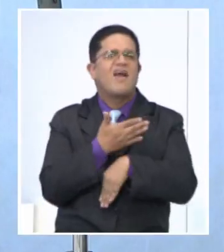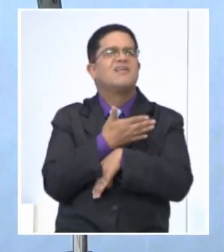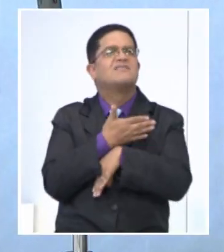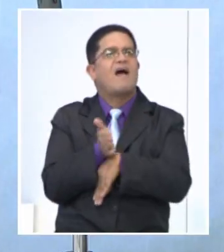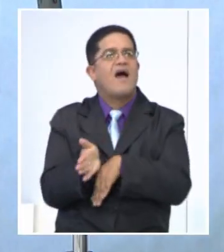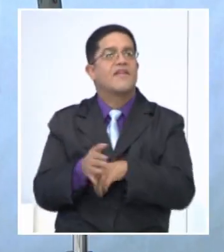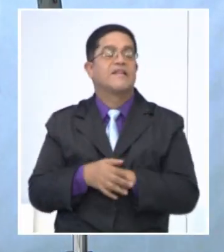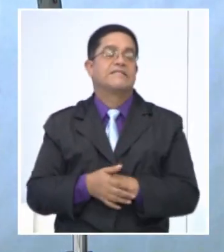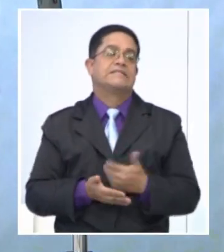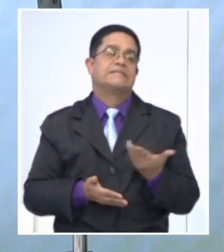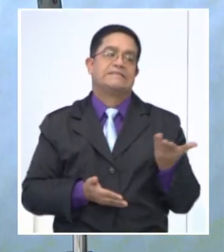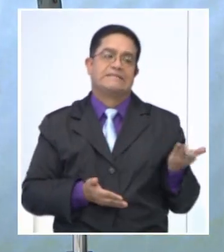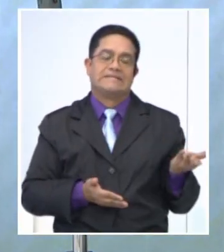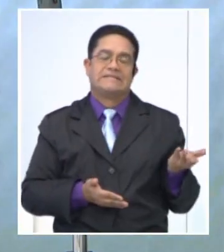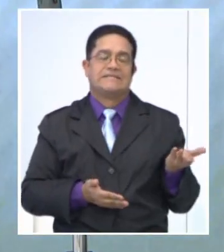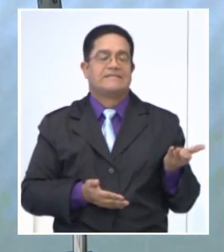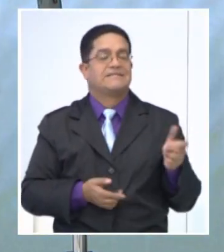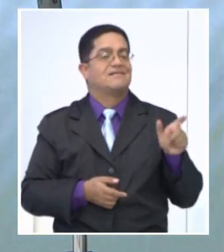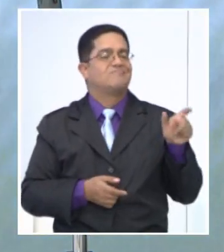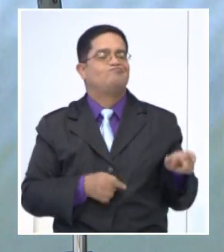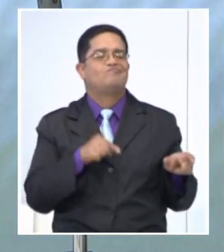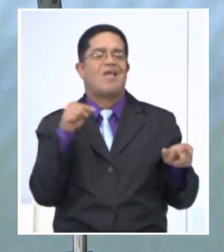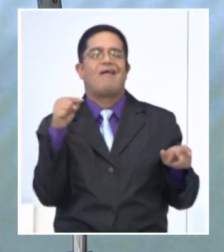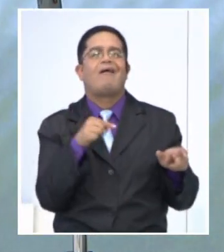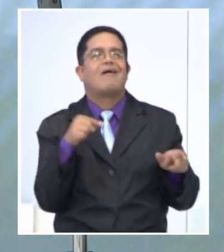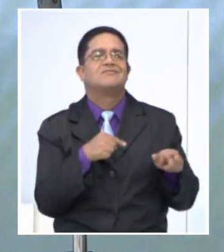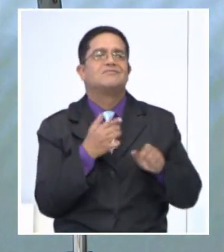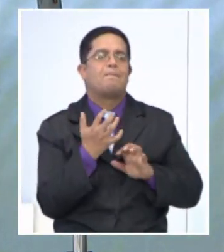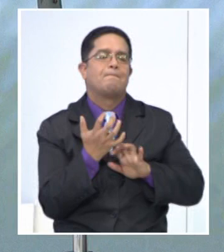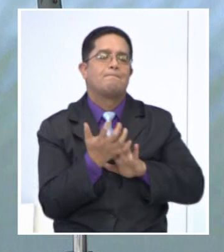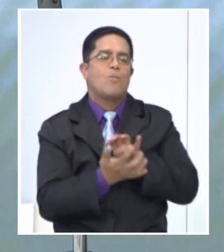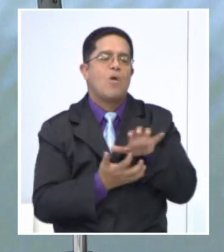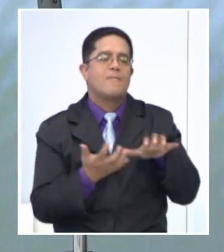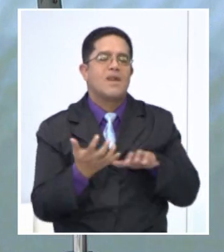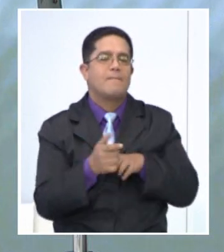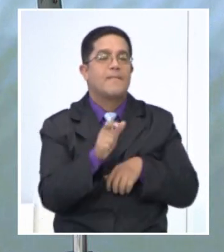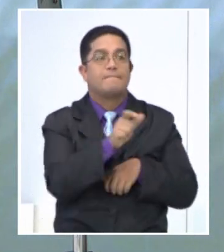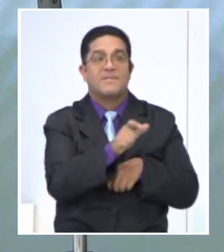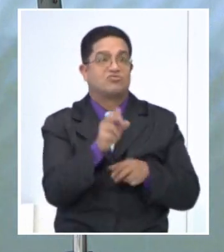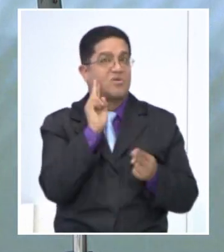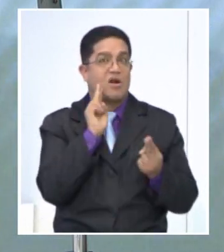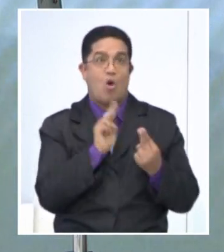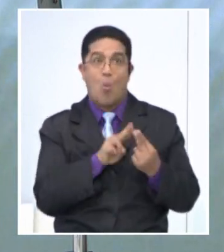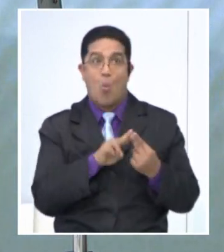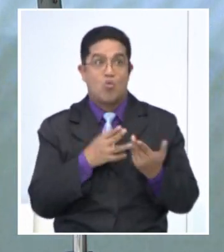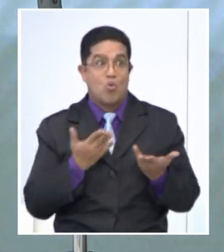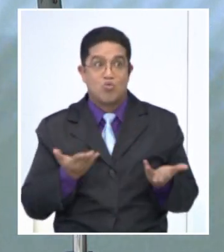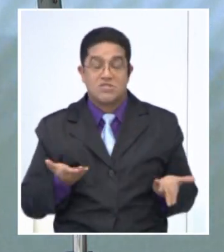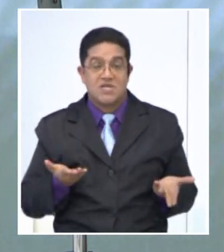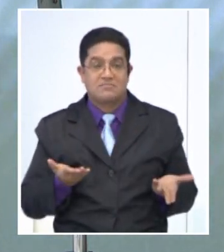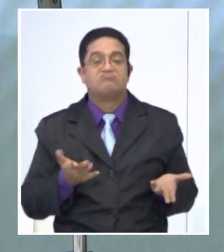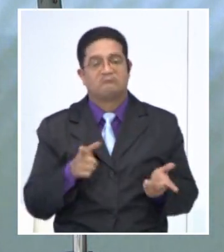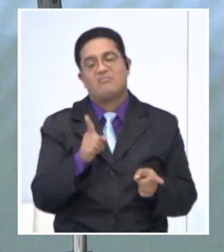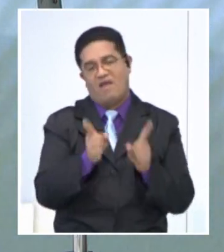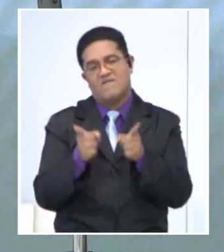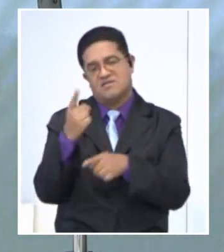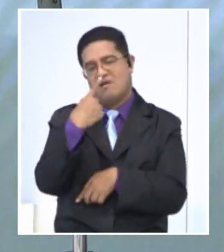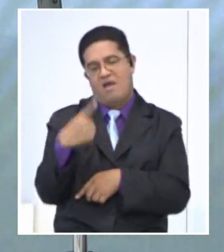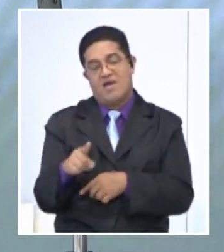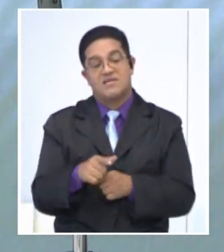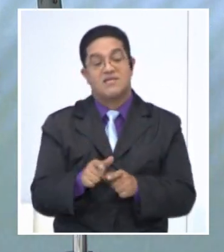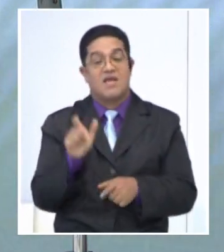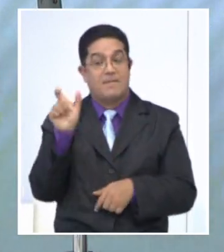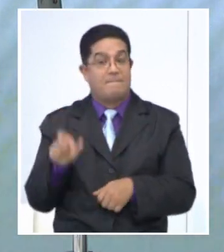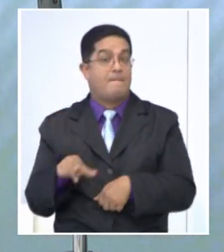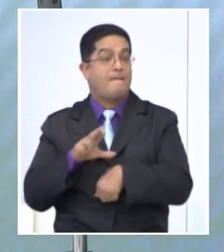que el detalle es que esa es una patología que si la persona no la conoce, que es lo que pasa muchas veces, y el médico no le